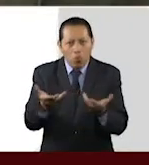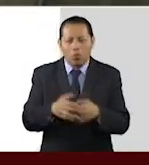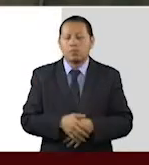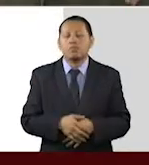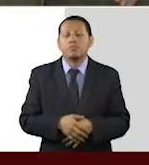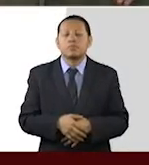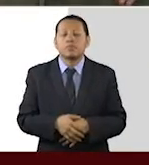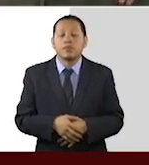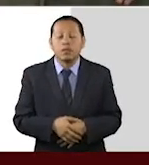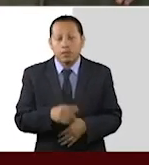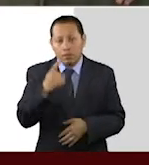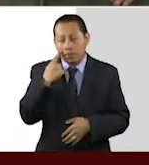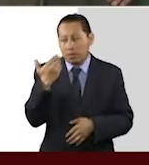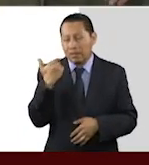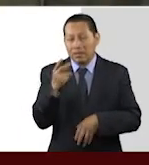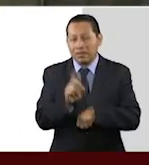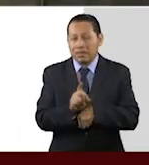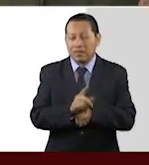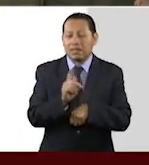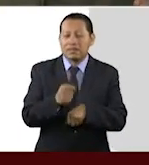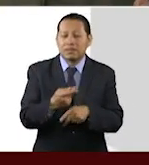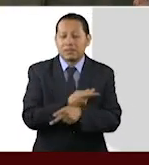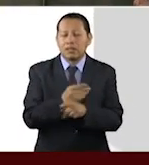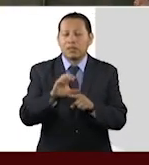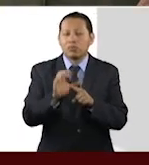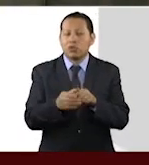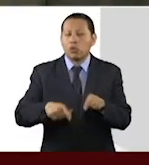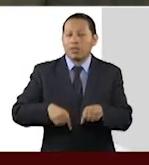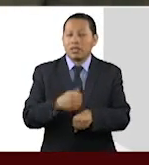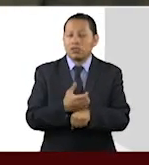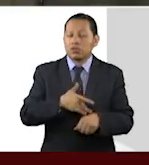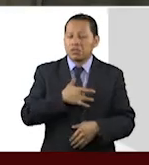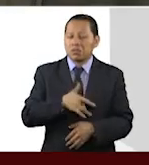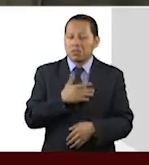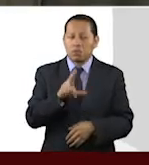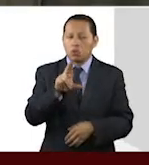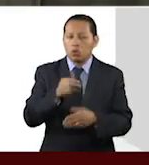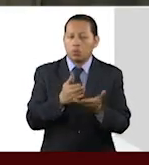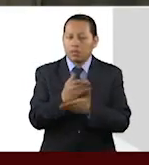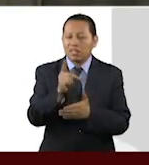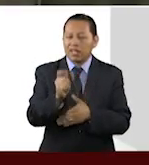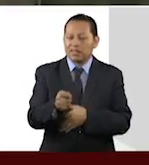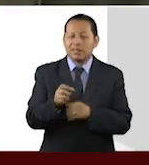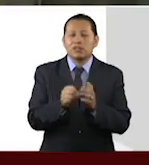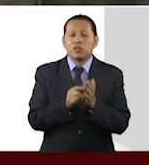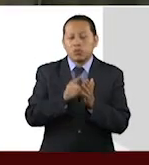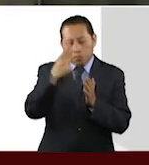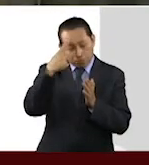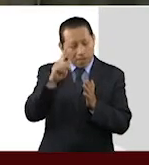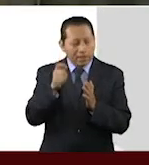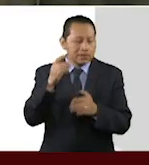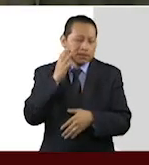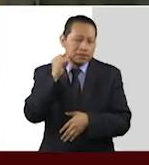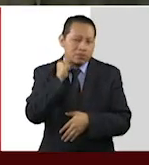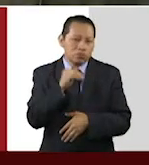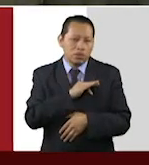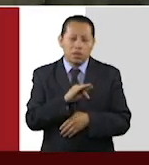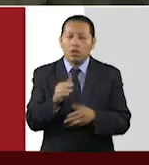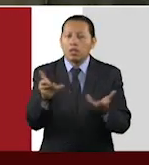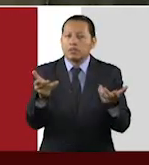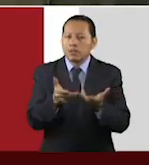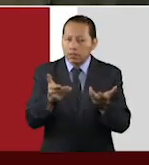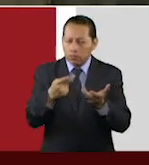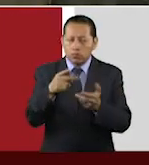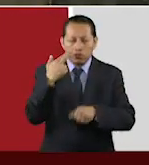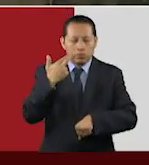mire Hace unos días ya le informábamos que la comisión de gobernación consideró improcedentes las solicitudes para que el senado de la República ejerciera sus